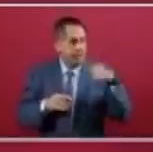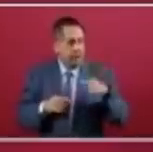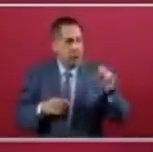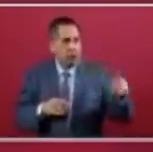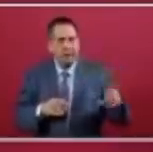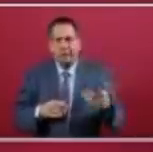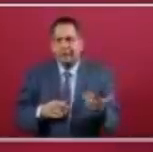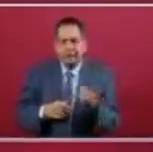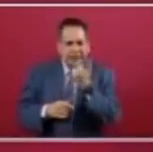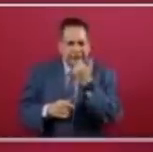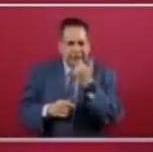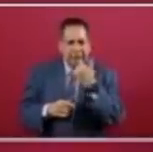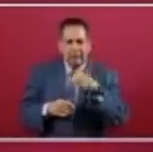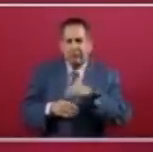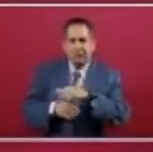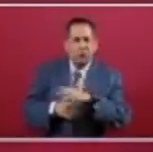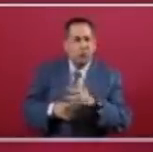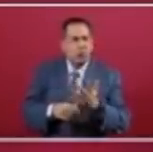Imperó el influyentismo.